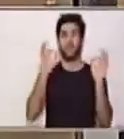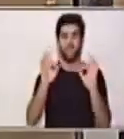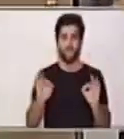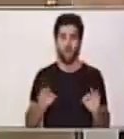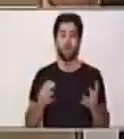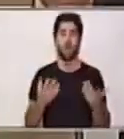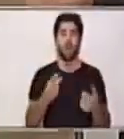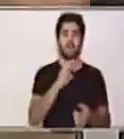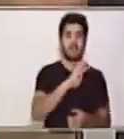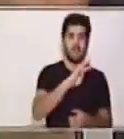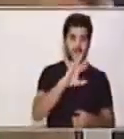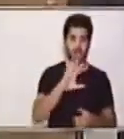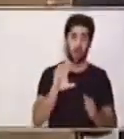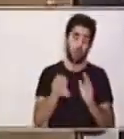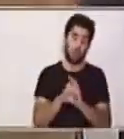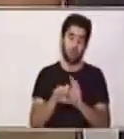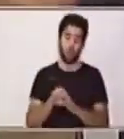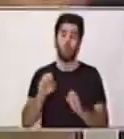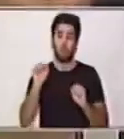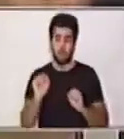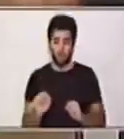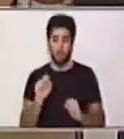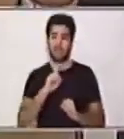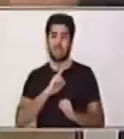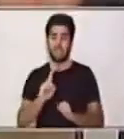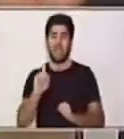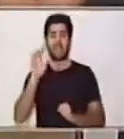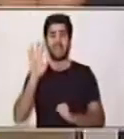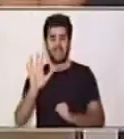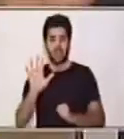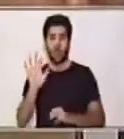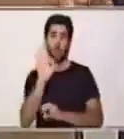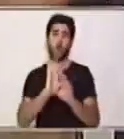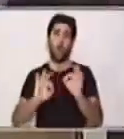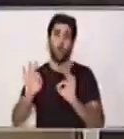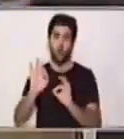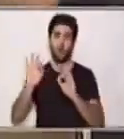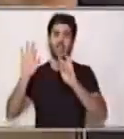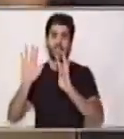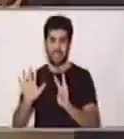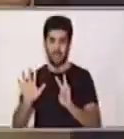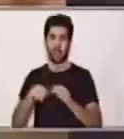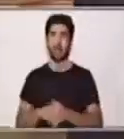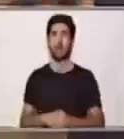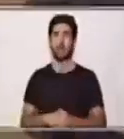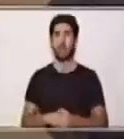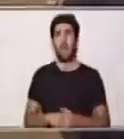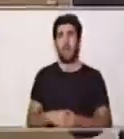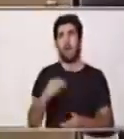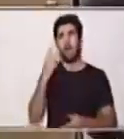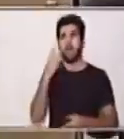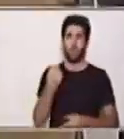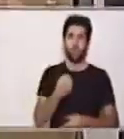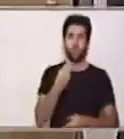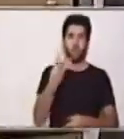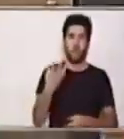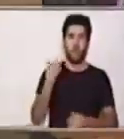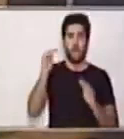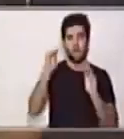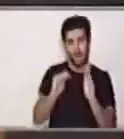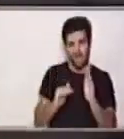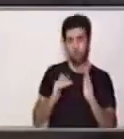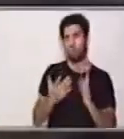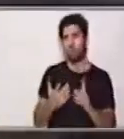Podríamos trabajar 5 intervalos o podríamos trabajar 7. Trabajemos con el número menor, en este caso